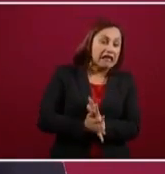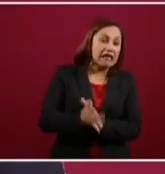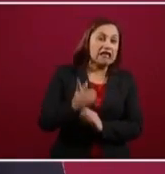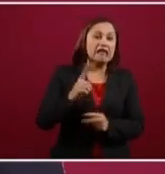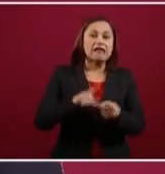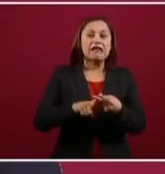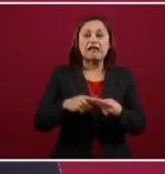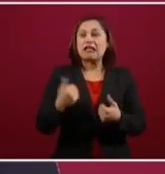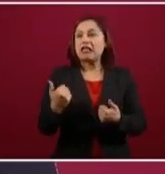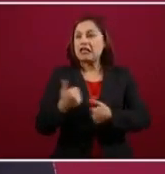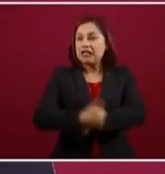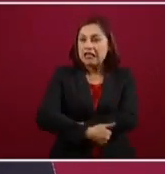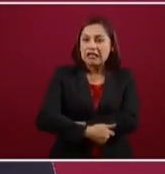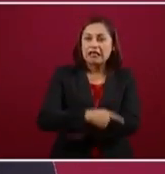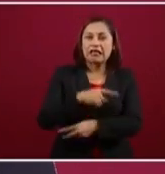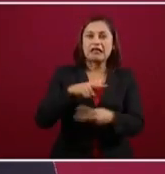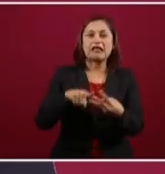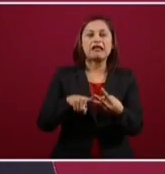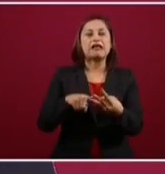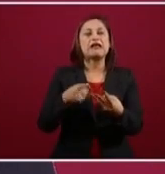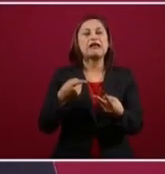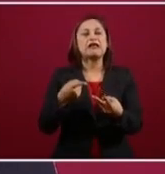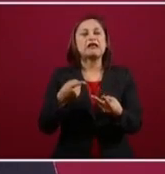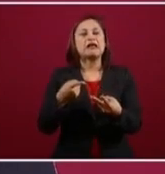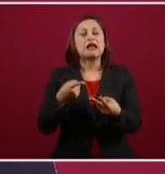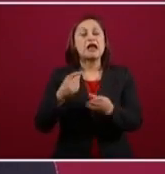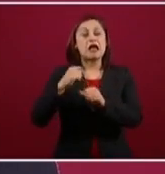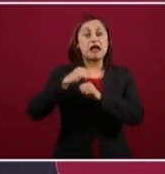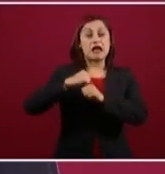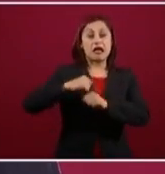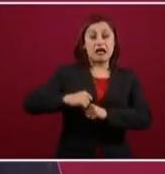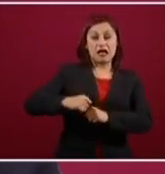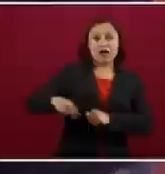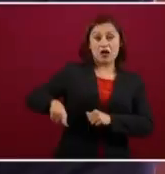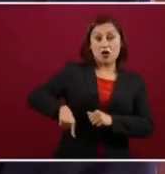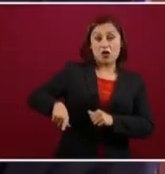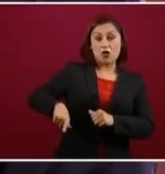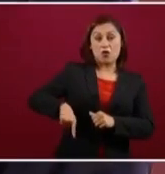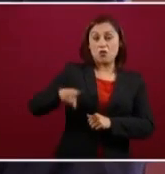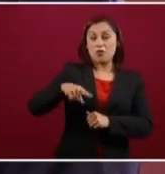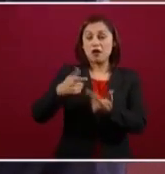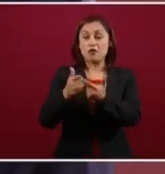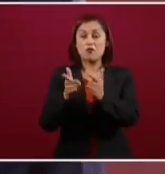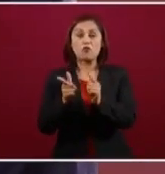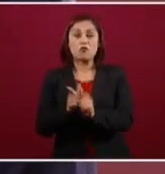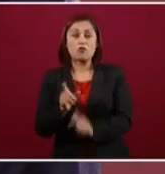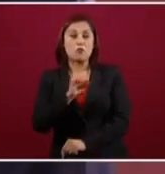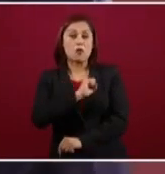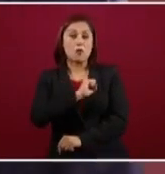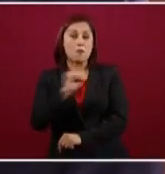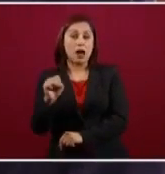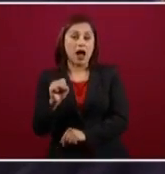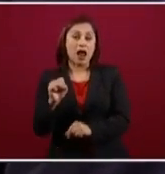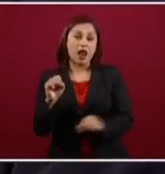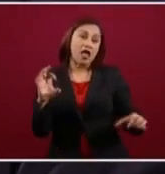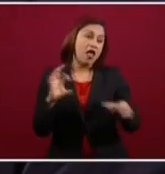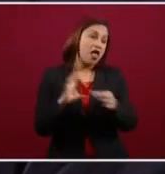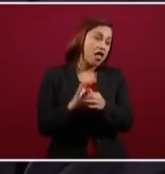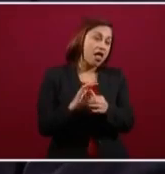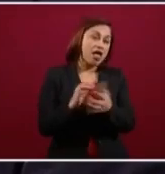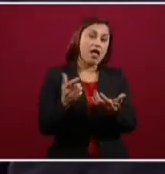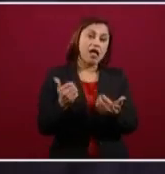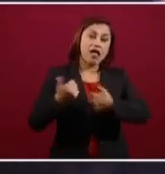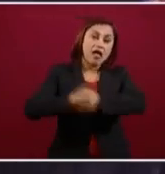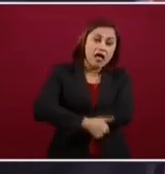hay contubernio entre autoridades y delincuencia, sea delincuencia común o de